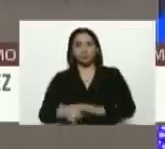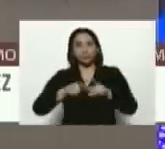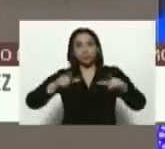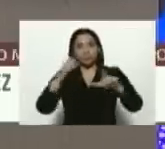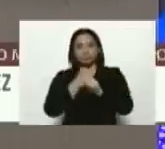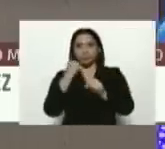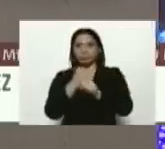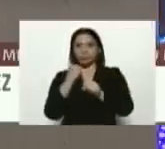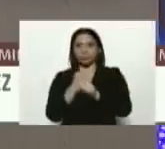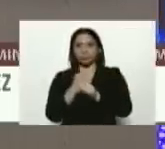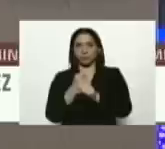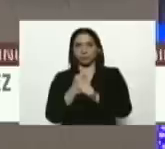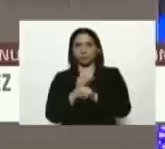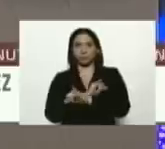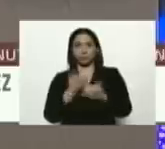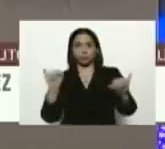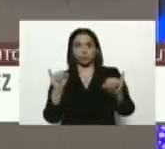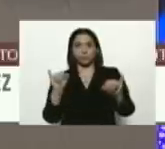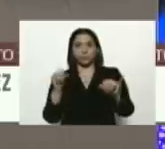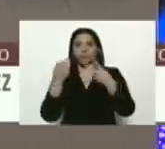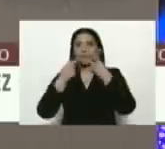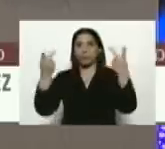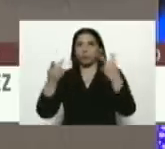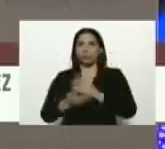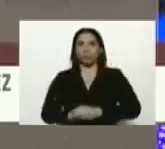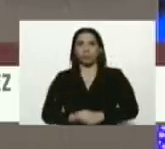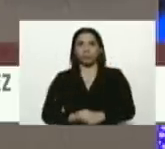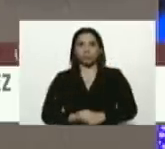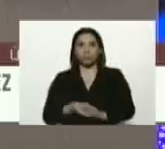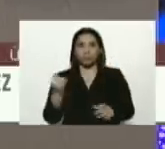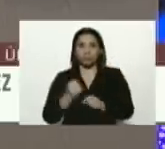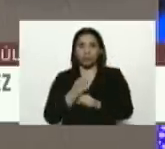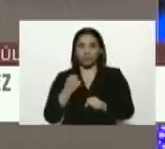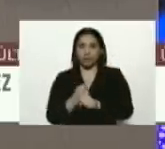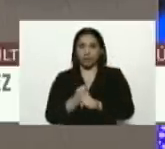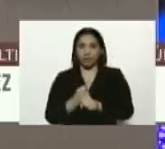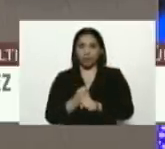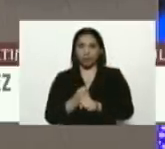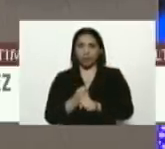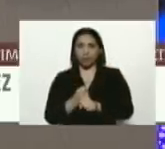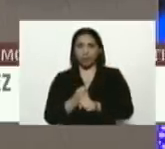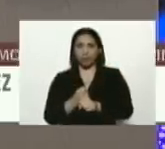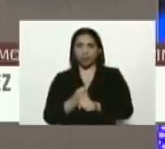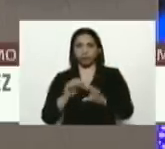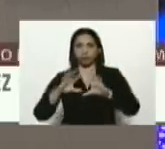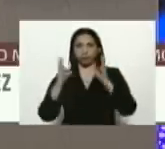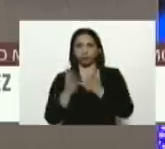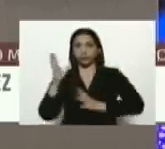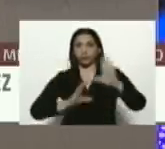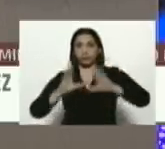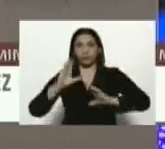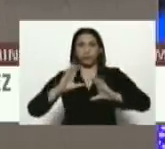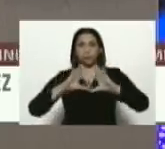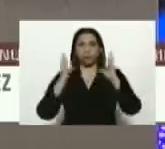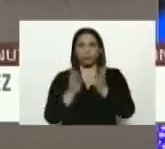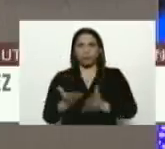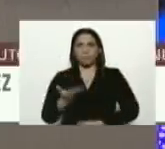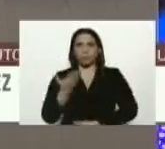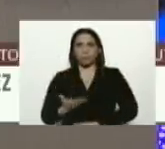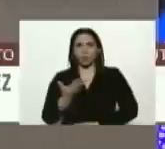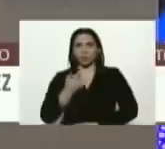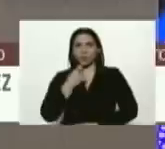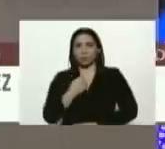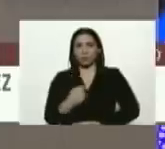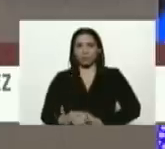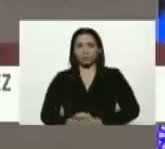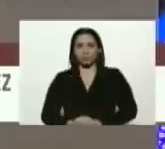trabajo. Han sido publicados trabajos en revistas mundiales, científicas mundiales muy importantes, que señalan